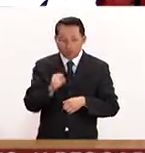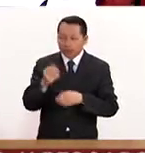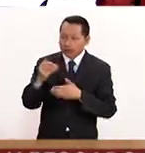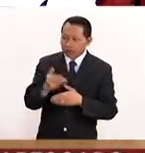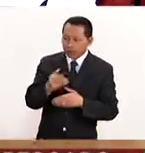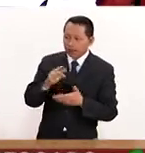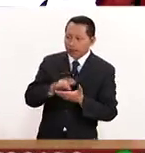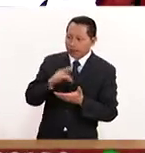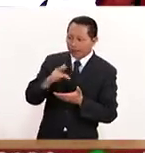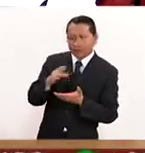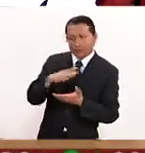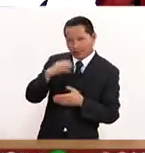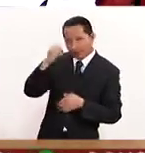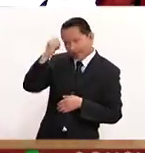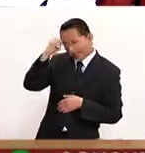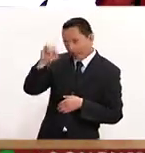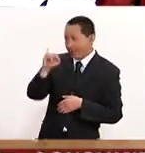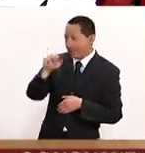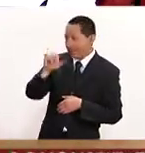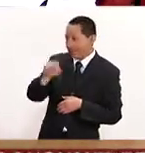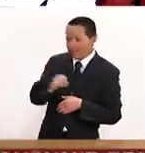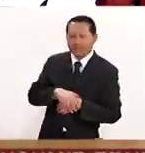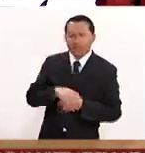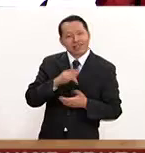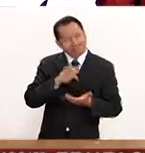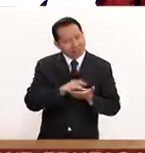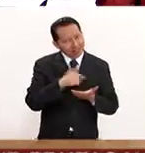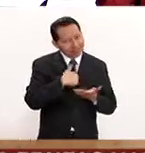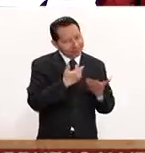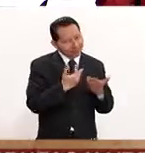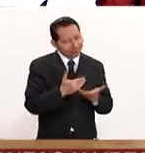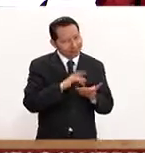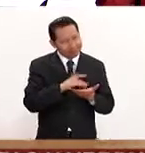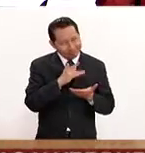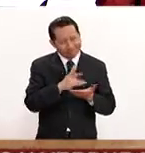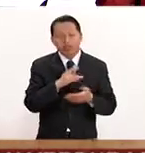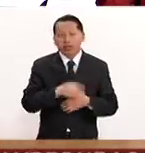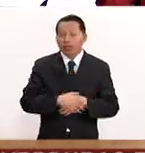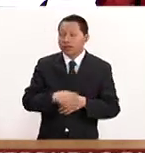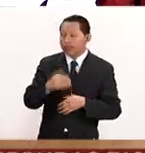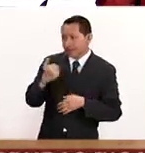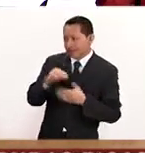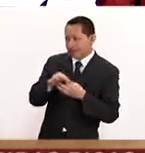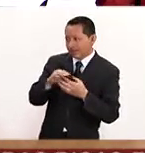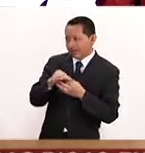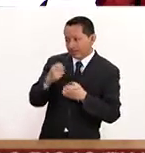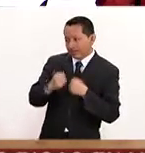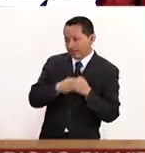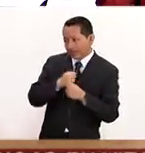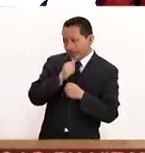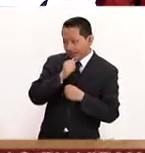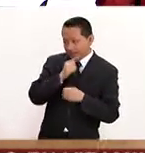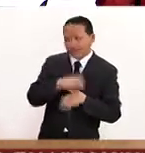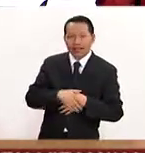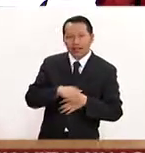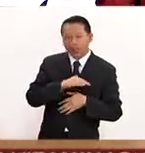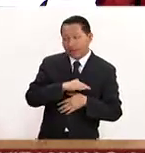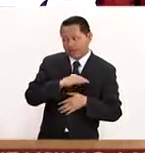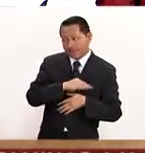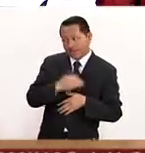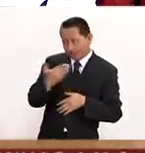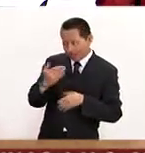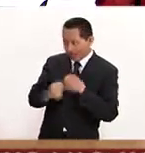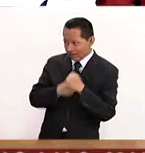por acompañarte. Extrañábamos, Inés. Muchas gracias por recibirme. Platicábamos fuera del aire que no habías venido este año. Sí, no, todavía no. Muchas Feliz año, que sea marzo